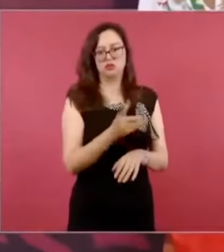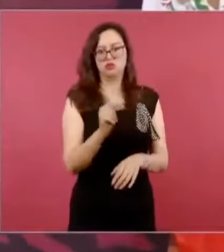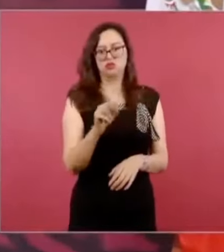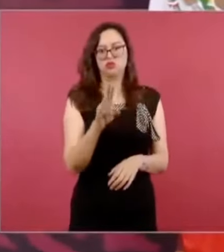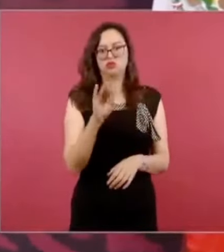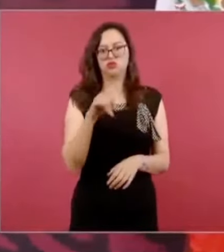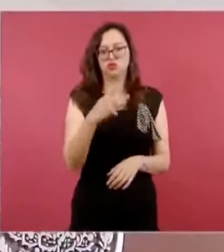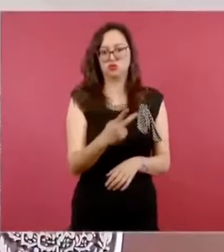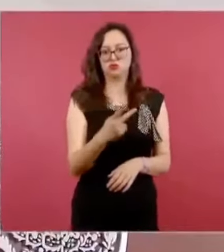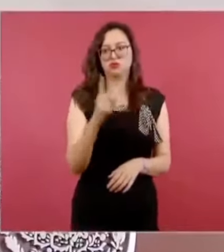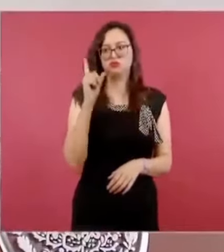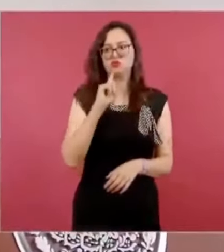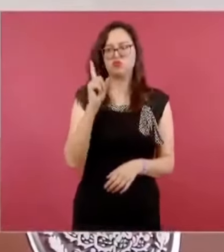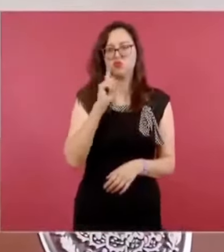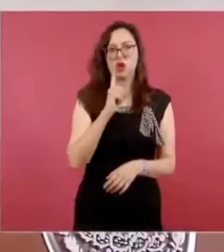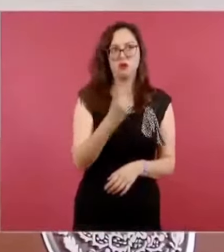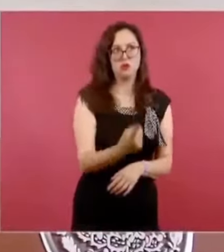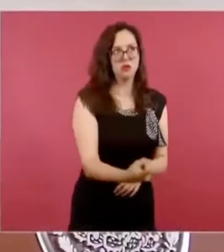Pues eso,